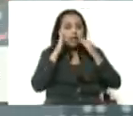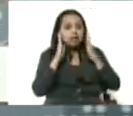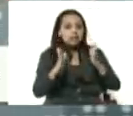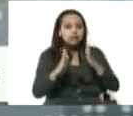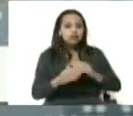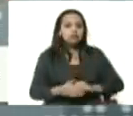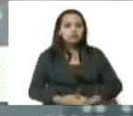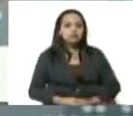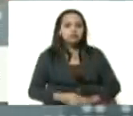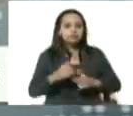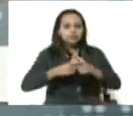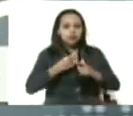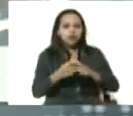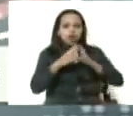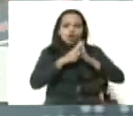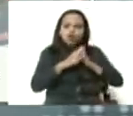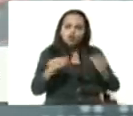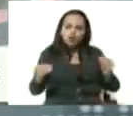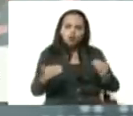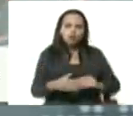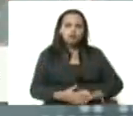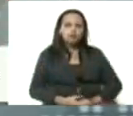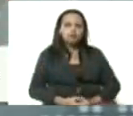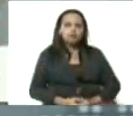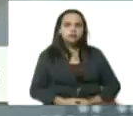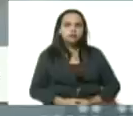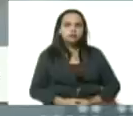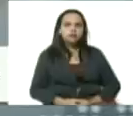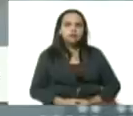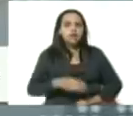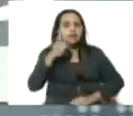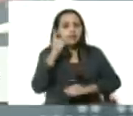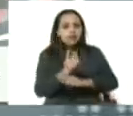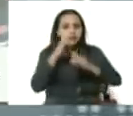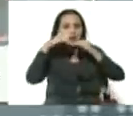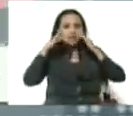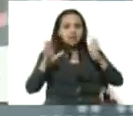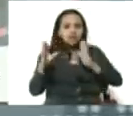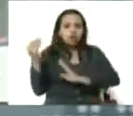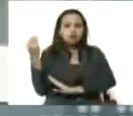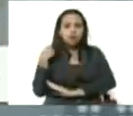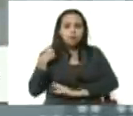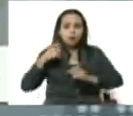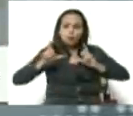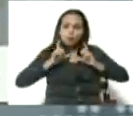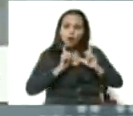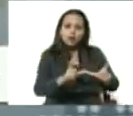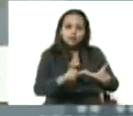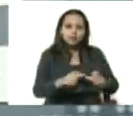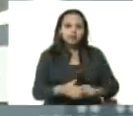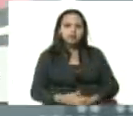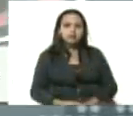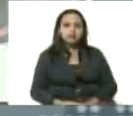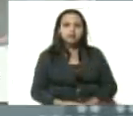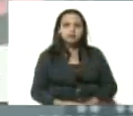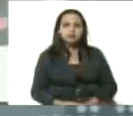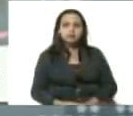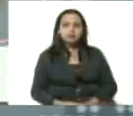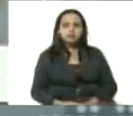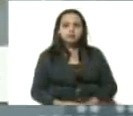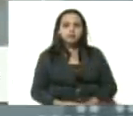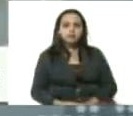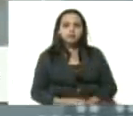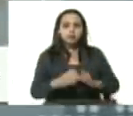así que todos debemos atender el llamado a la cuarentena. Queda el fin de